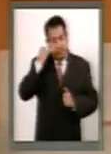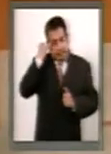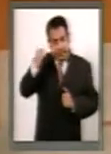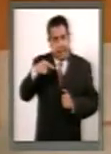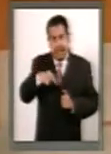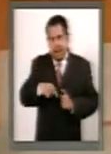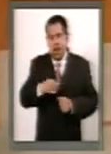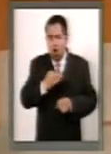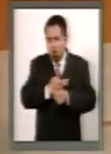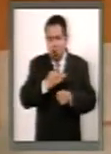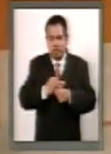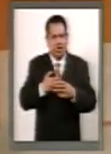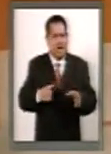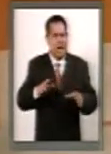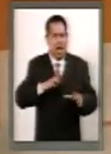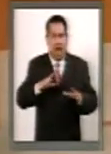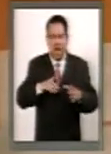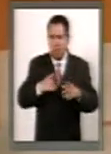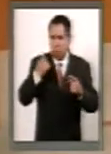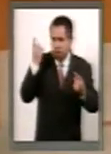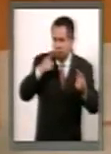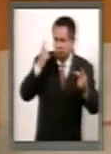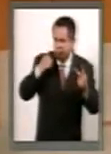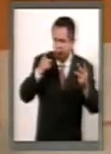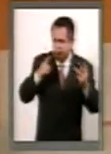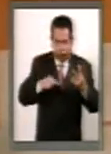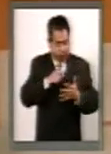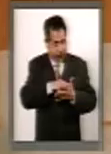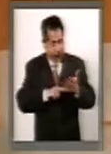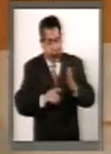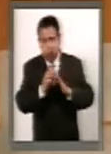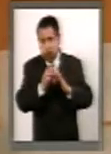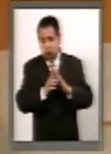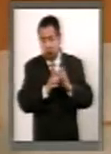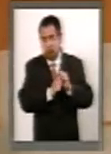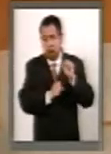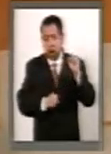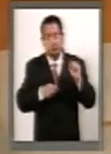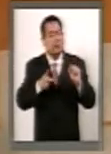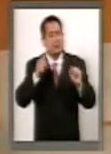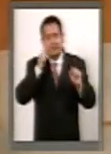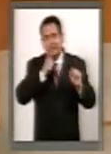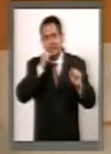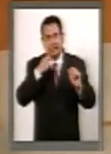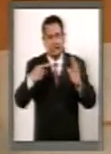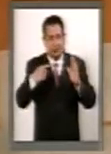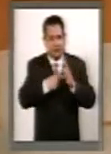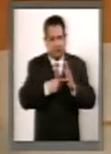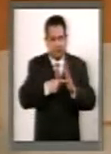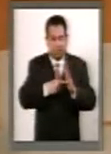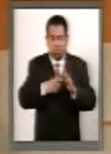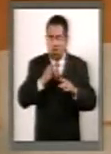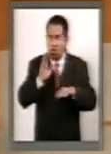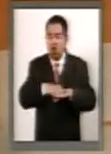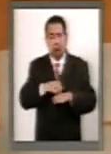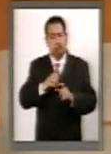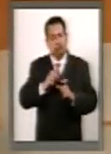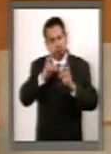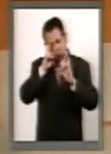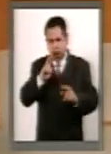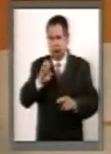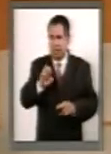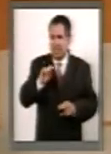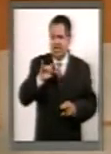tiempo da cabida a reivindicaciones sustanciales, pero siempre, siempre dentro de las fronteras